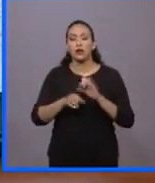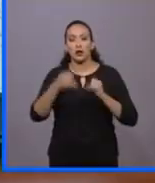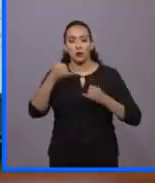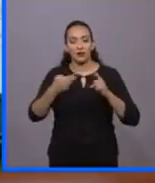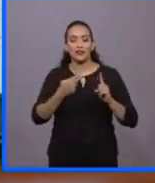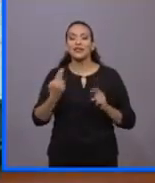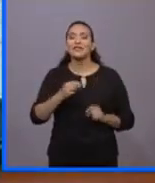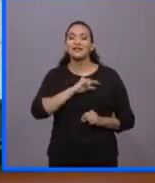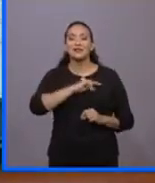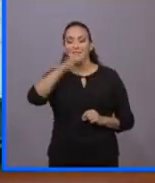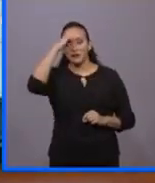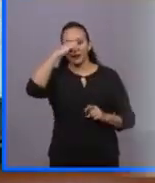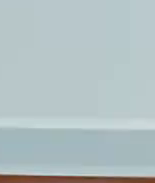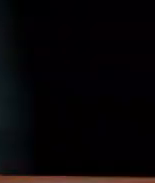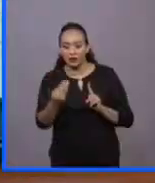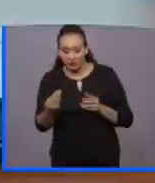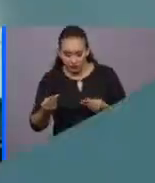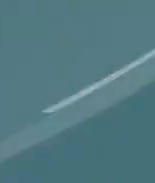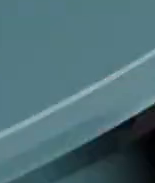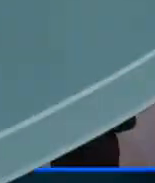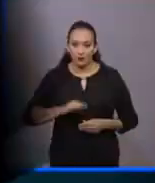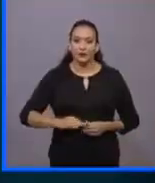el caso.